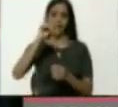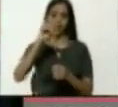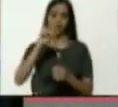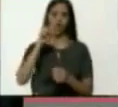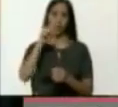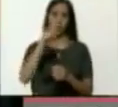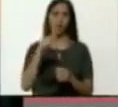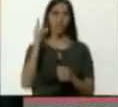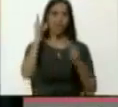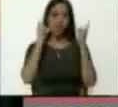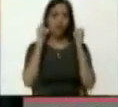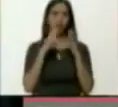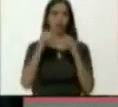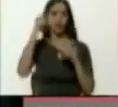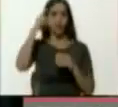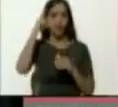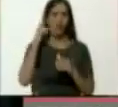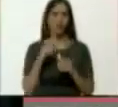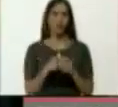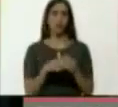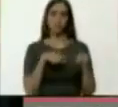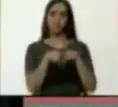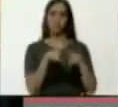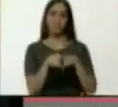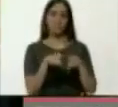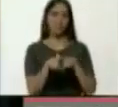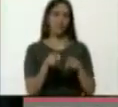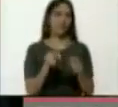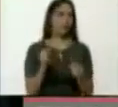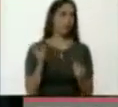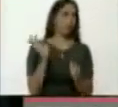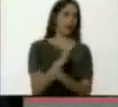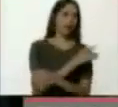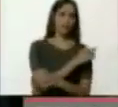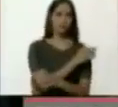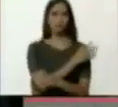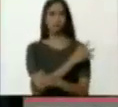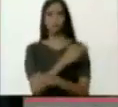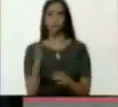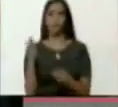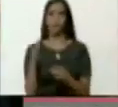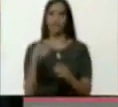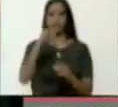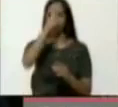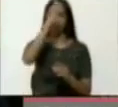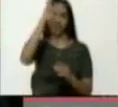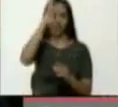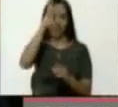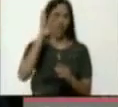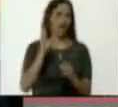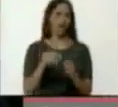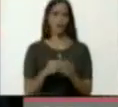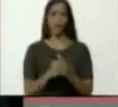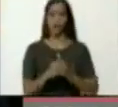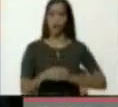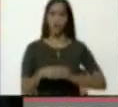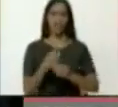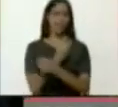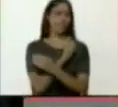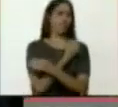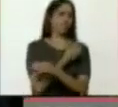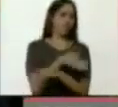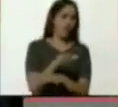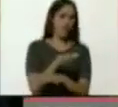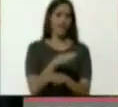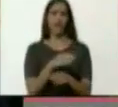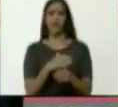ha escuchado todos estos días, rumores van, rumores vienen, que si Diosdado no lo tiene en la jugada, que si Donald